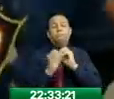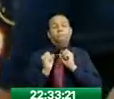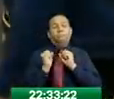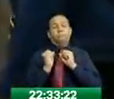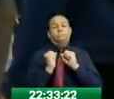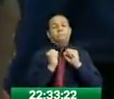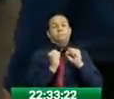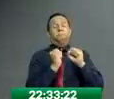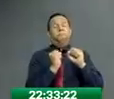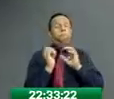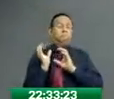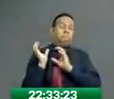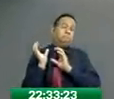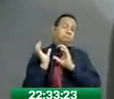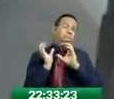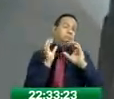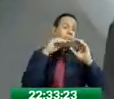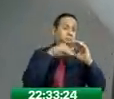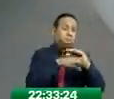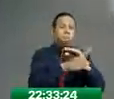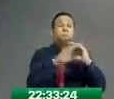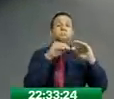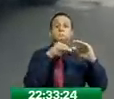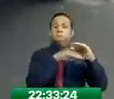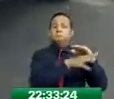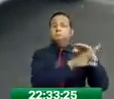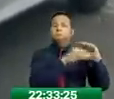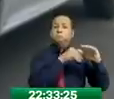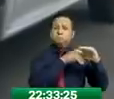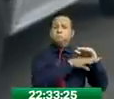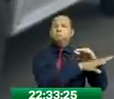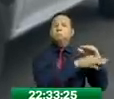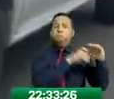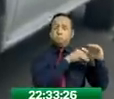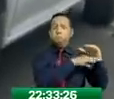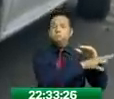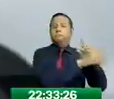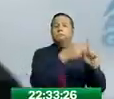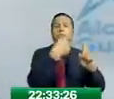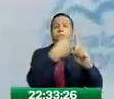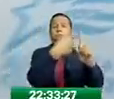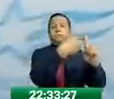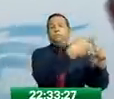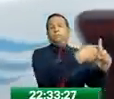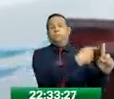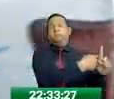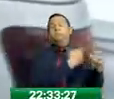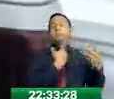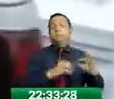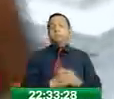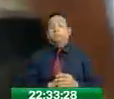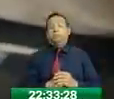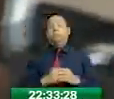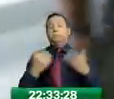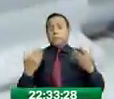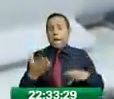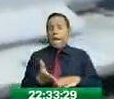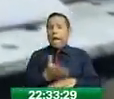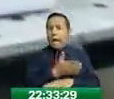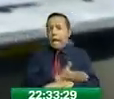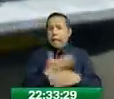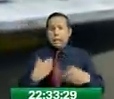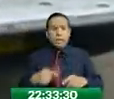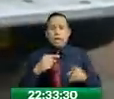e hijas estuvo a cargo de personal de la muy ilustre municipalidad de Guayaquil. Temprano ya se había destinado el espacio